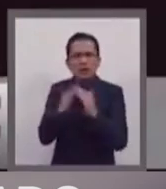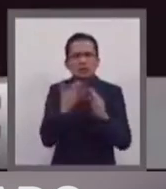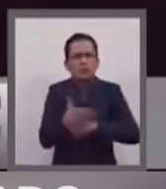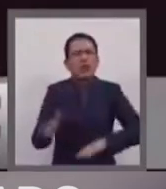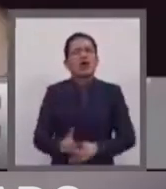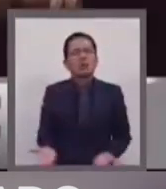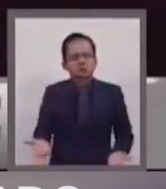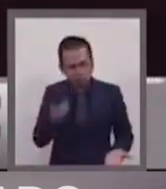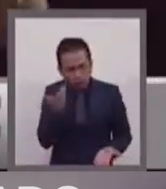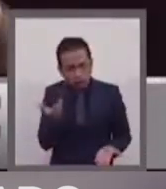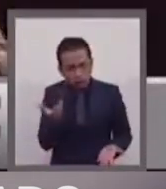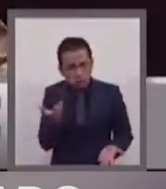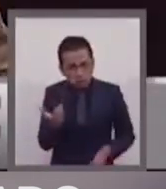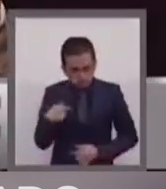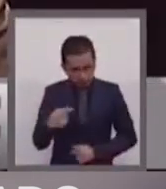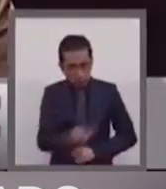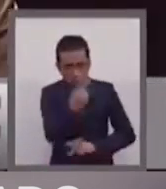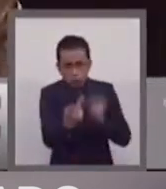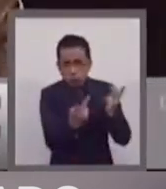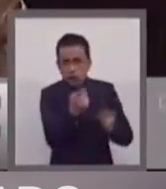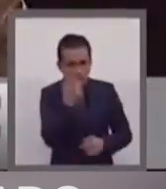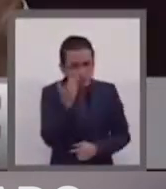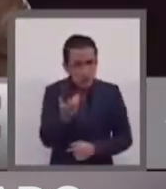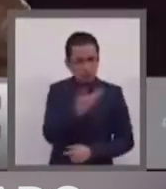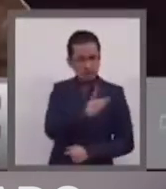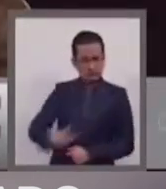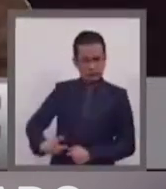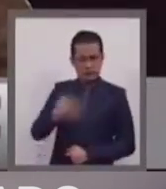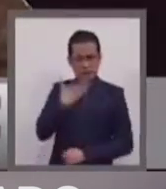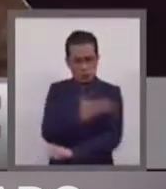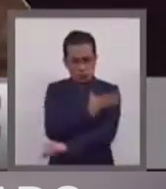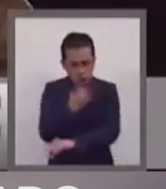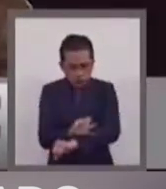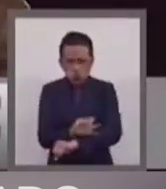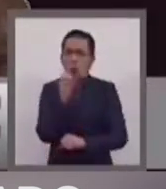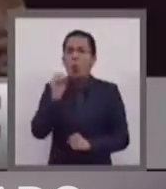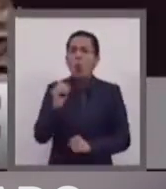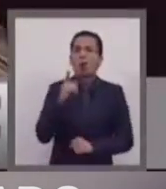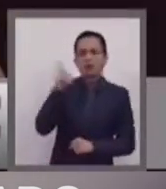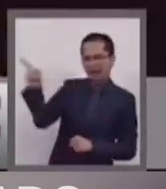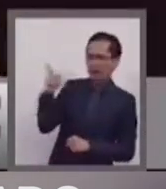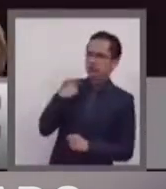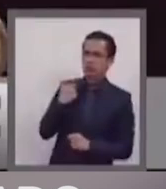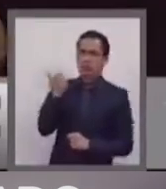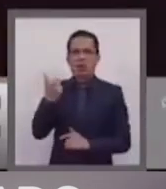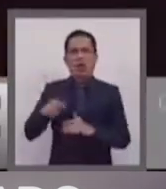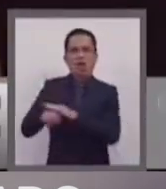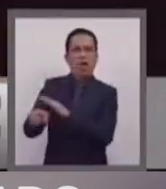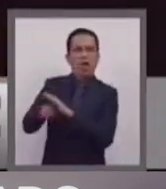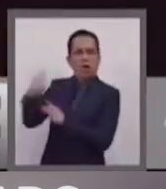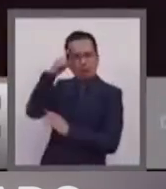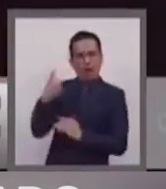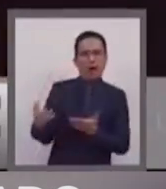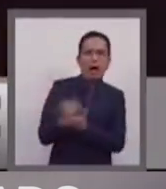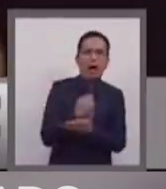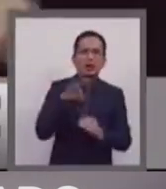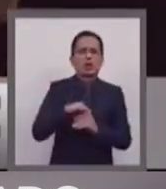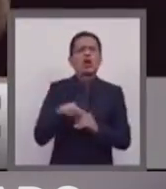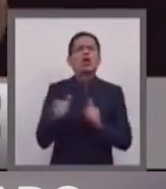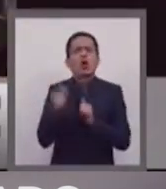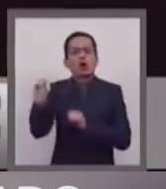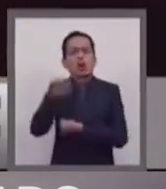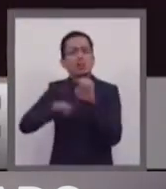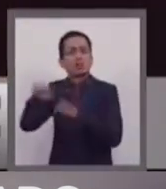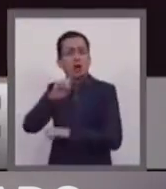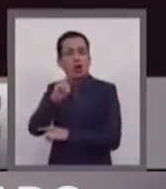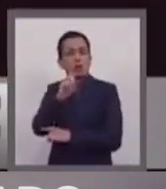preguntáramos a la gente si quieren a un presidente honesto o a uno que financió de manera ilegal su campaña con dinero de Odebrecht. Si